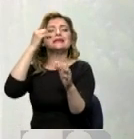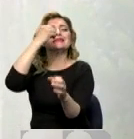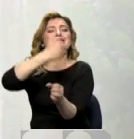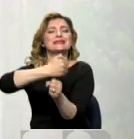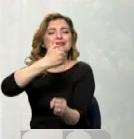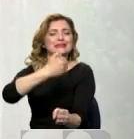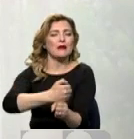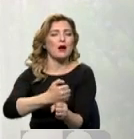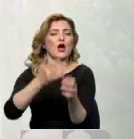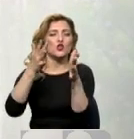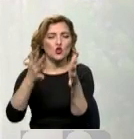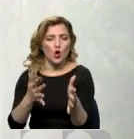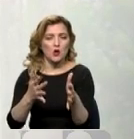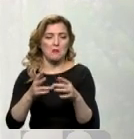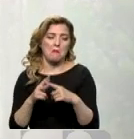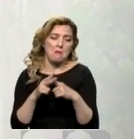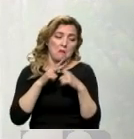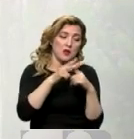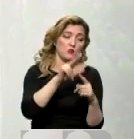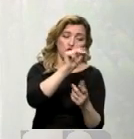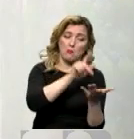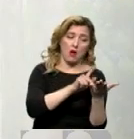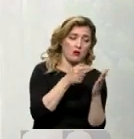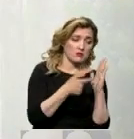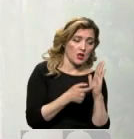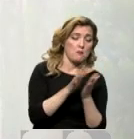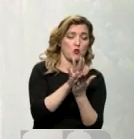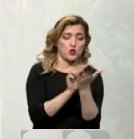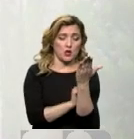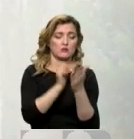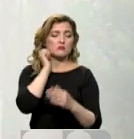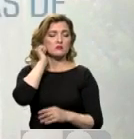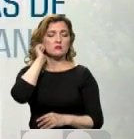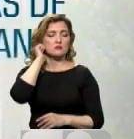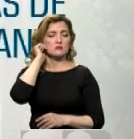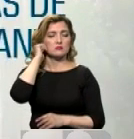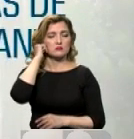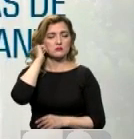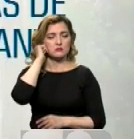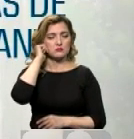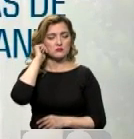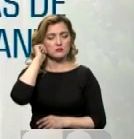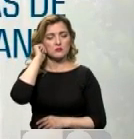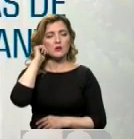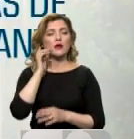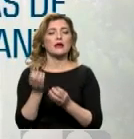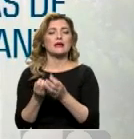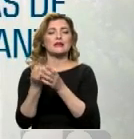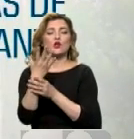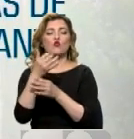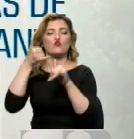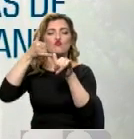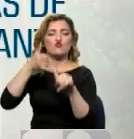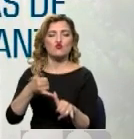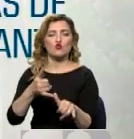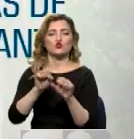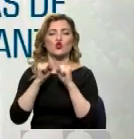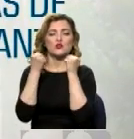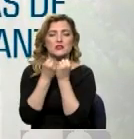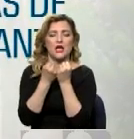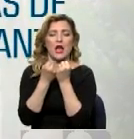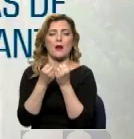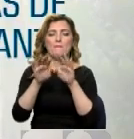les ofrece préstamos sin intereses para sus proyectos y la creación de un club social con mesas de billar